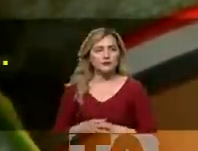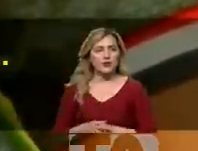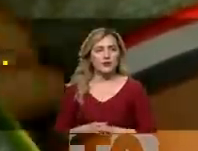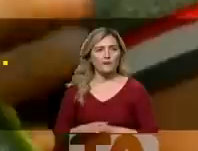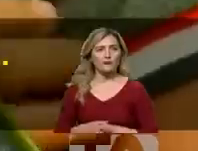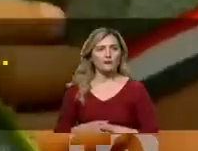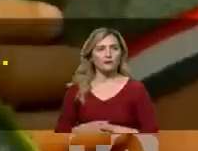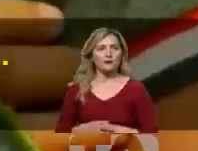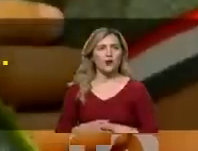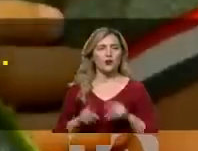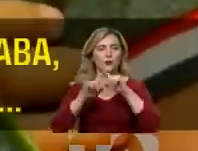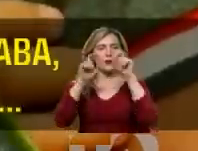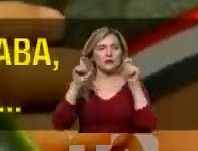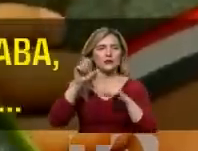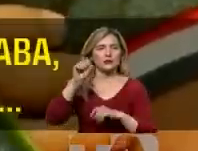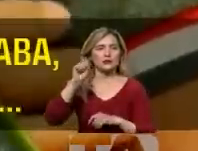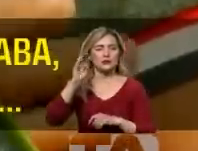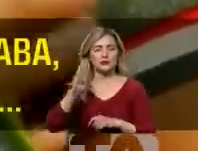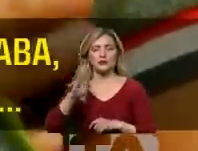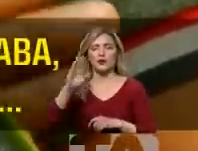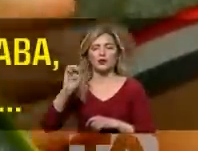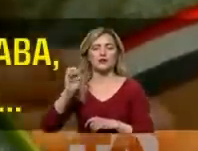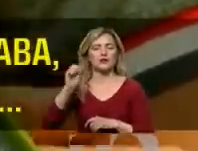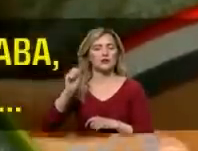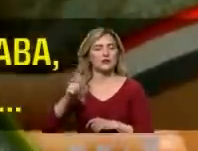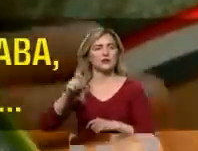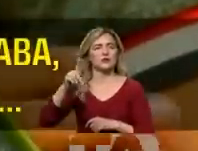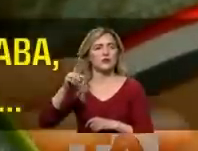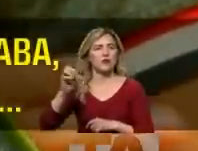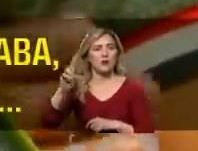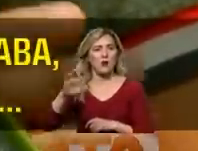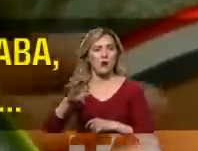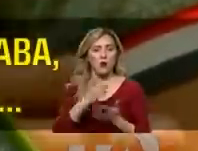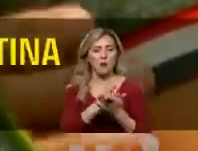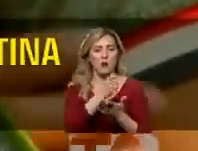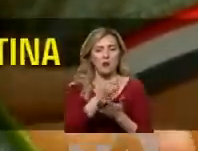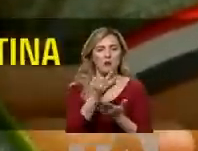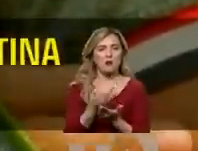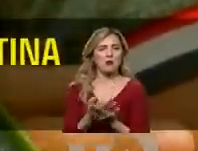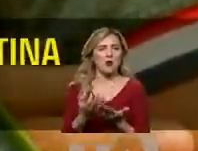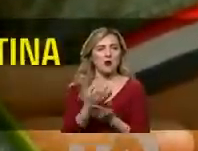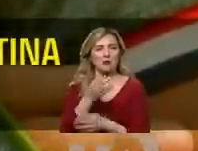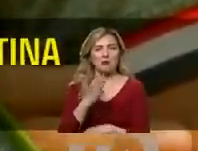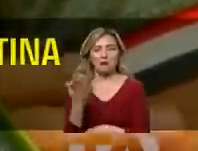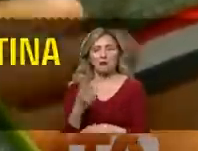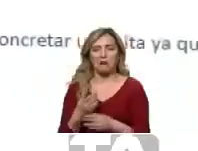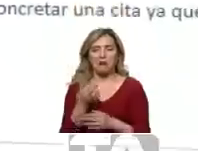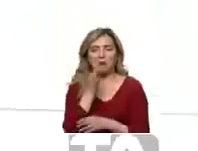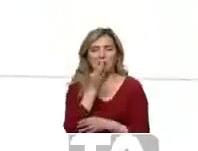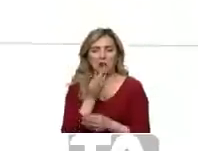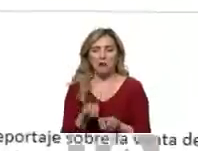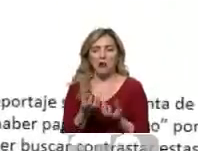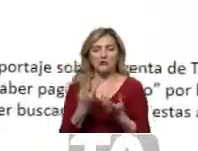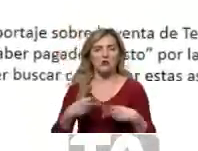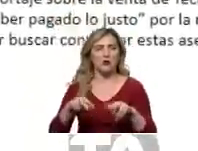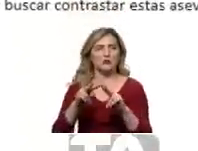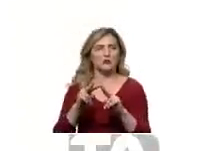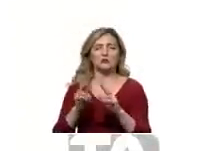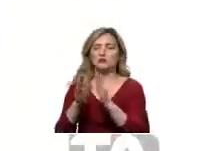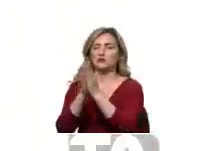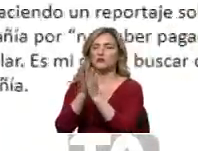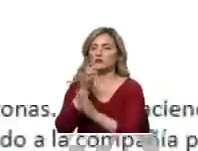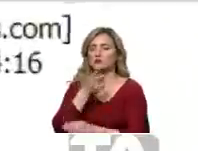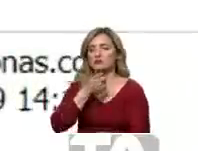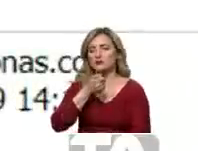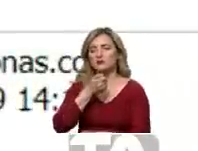compañía SNB Sport compraba nada más y facturaba, pero ahí no se sabía nada de los ingresos de la Clementina. Solicitamos una entrevista a